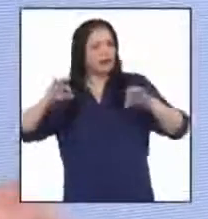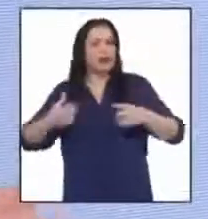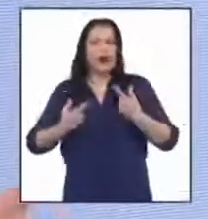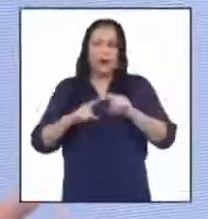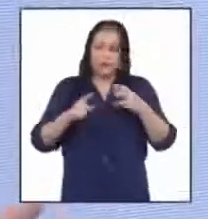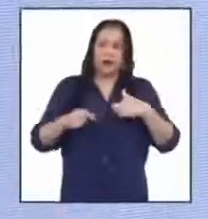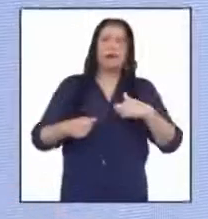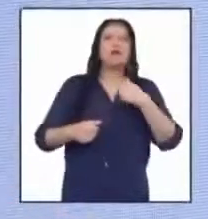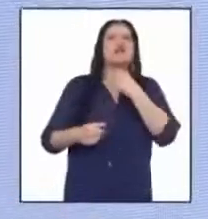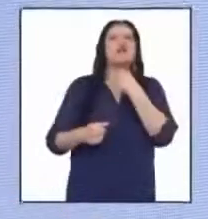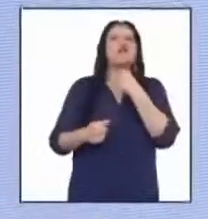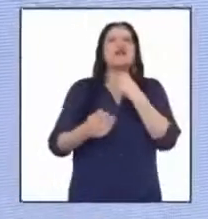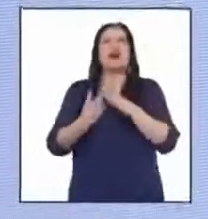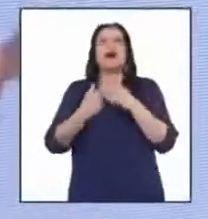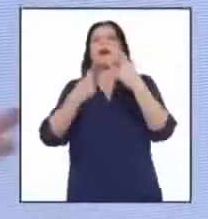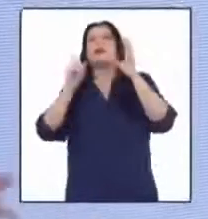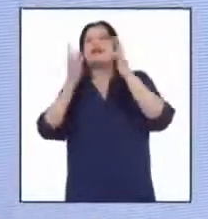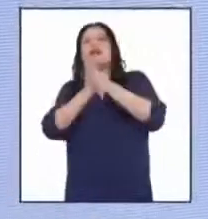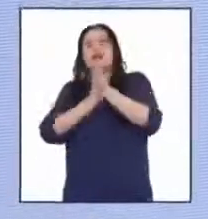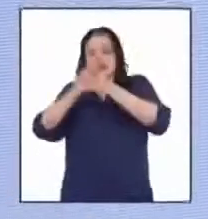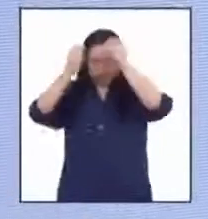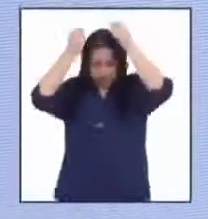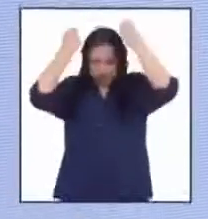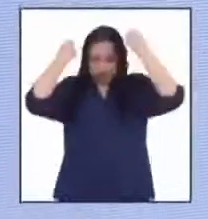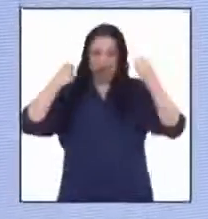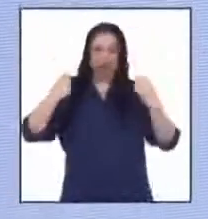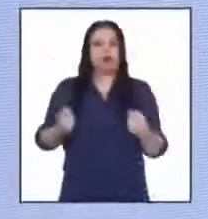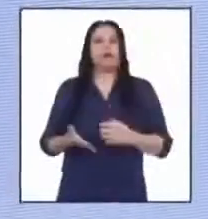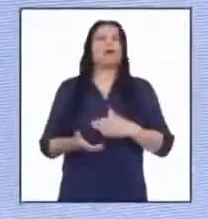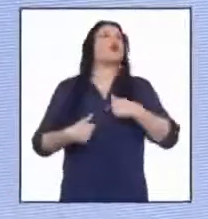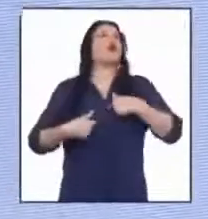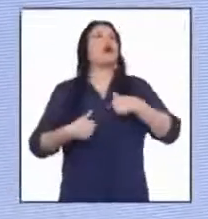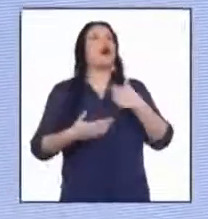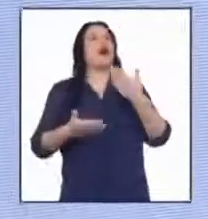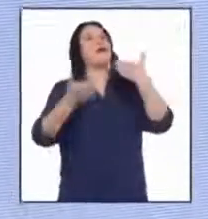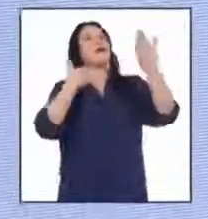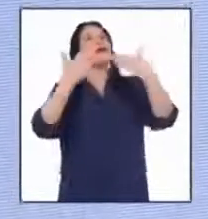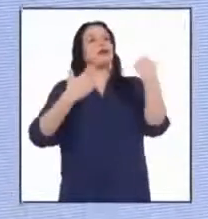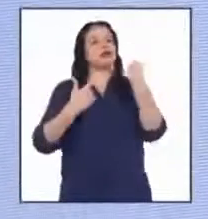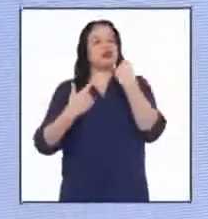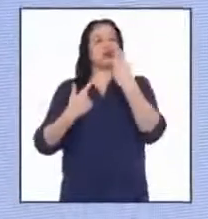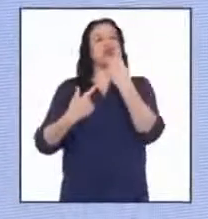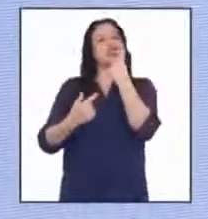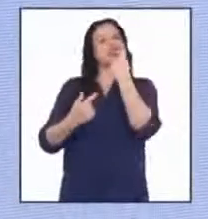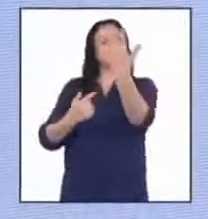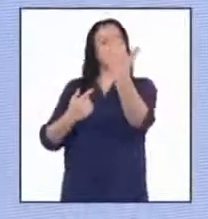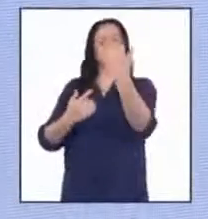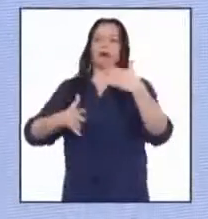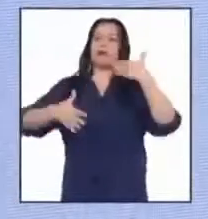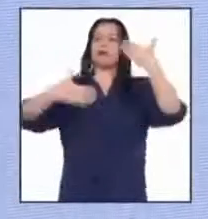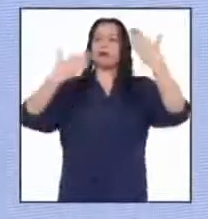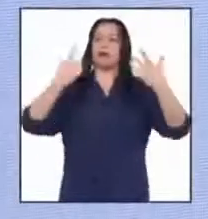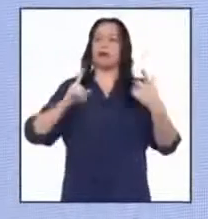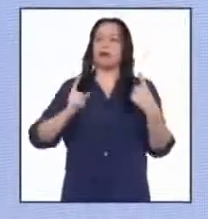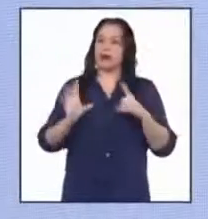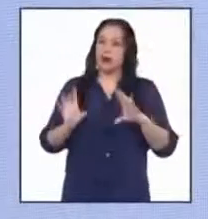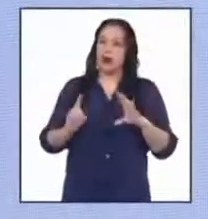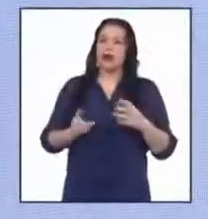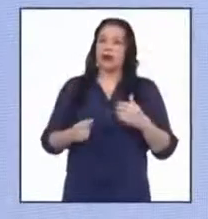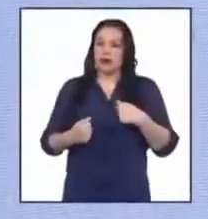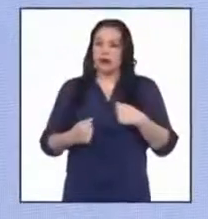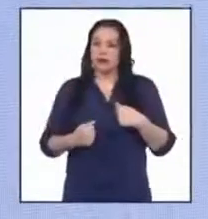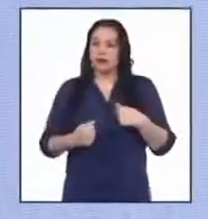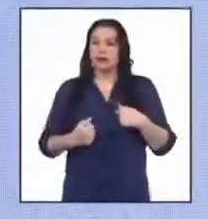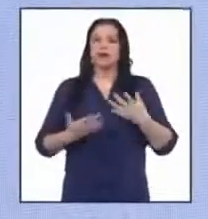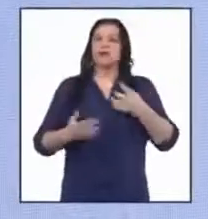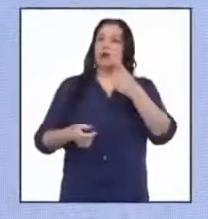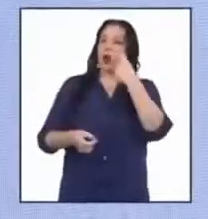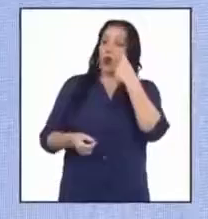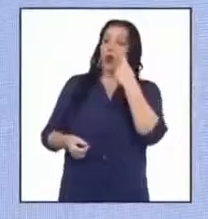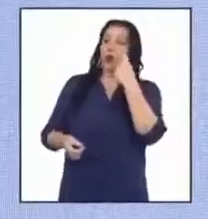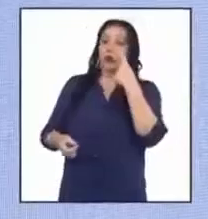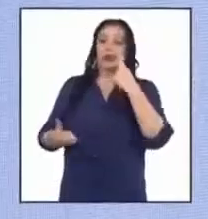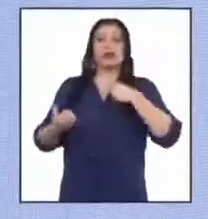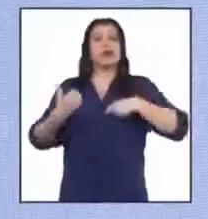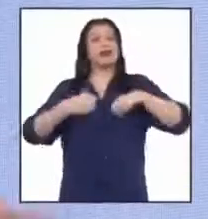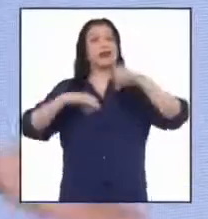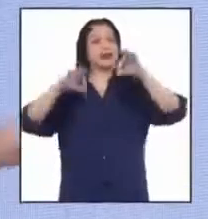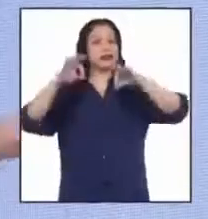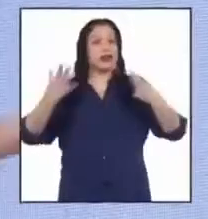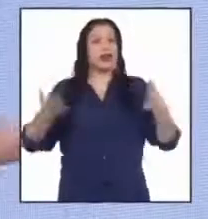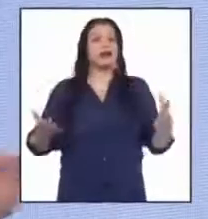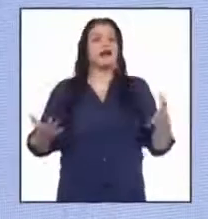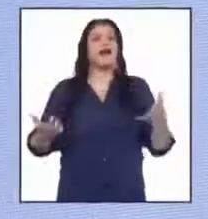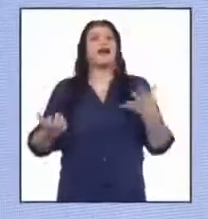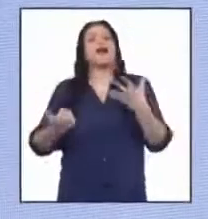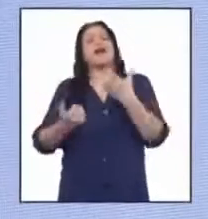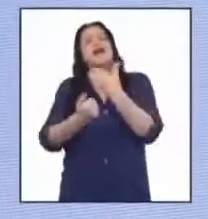construir personajes, disfrazar, me paraba hablando sola frente al espejo. Hasta que cuando ya conocí el teatro,